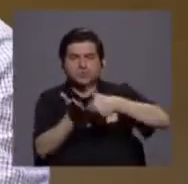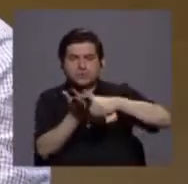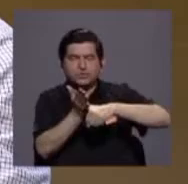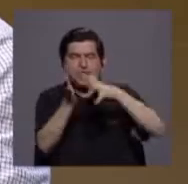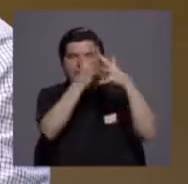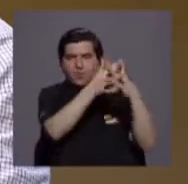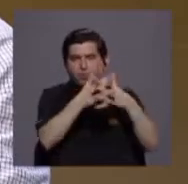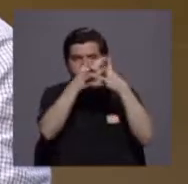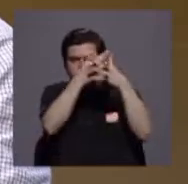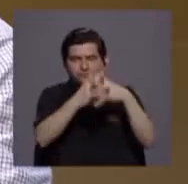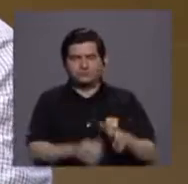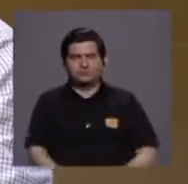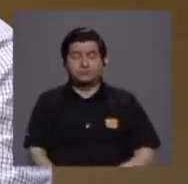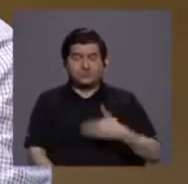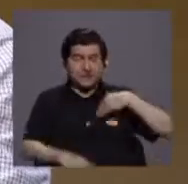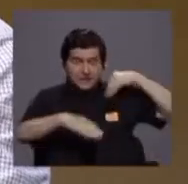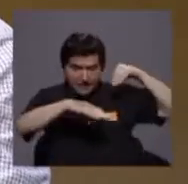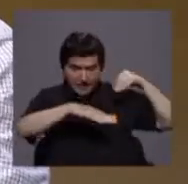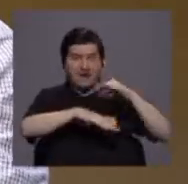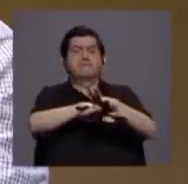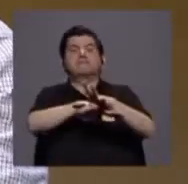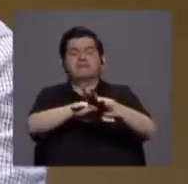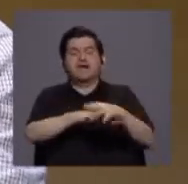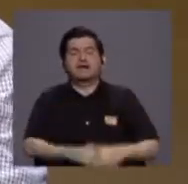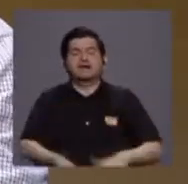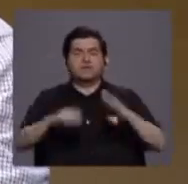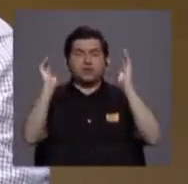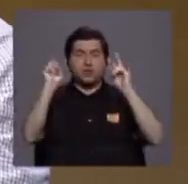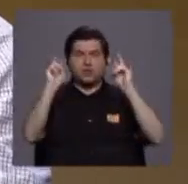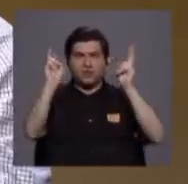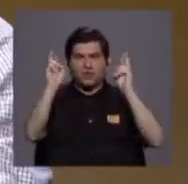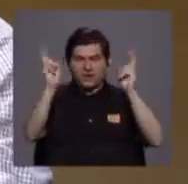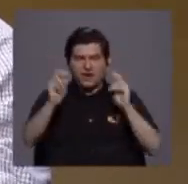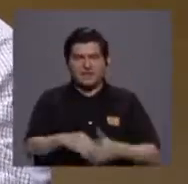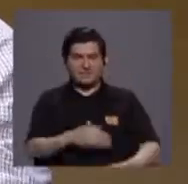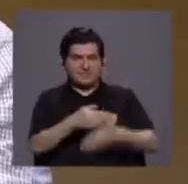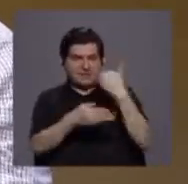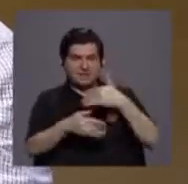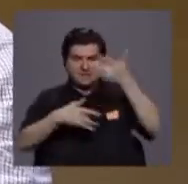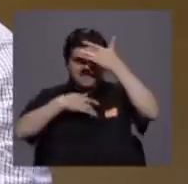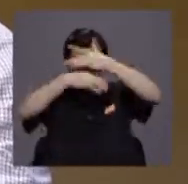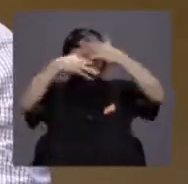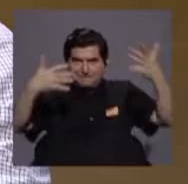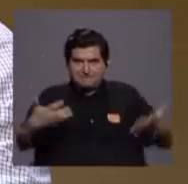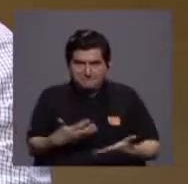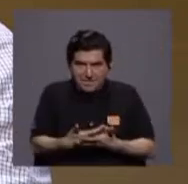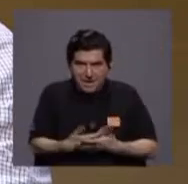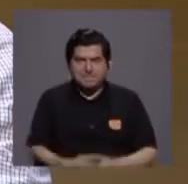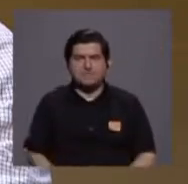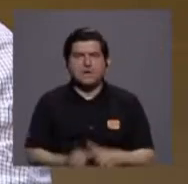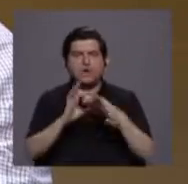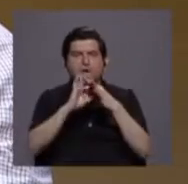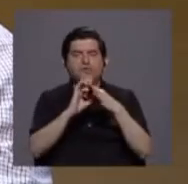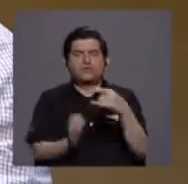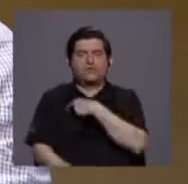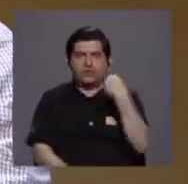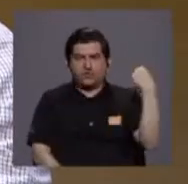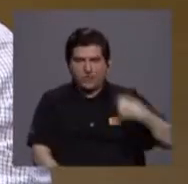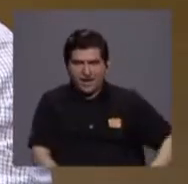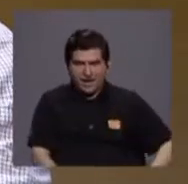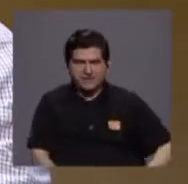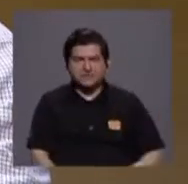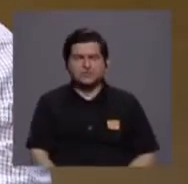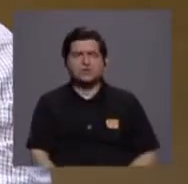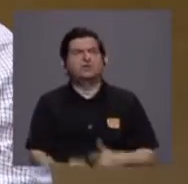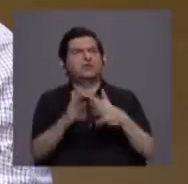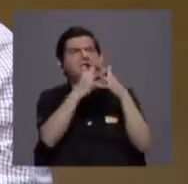Unidos. Eso va a tener un efecto sobre los grandes temas que estaban previos a la pandemia, como mencionábamos, las relaciones con China. Es de esperar